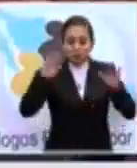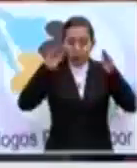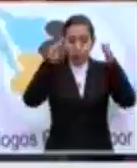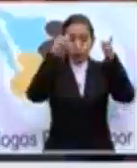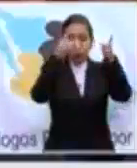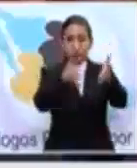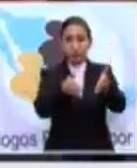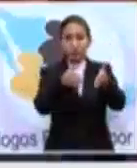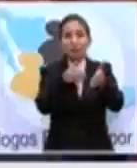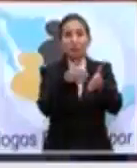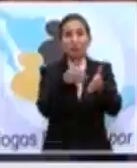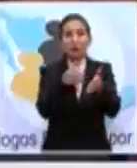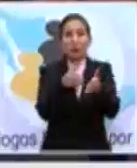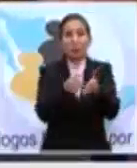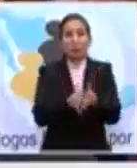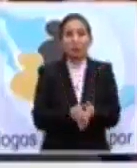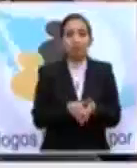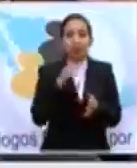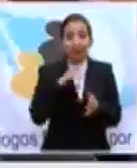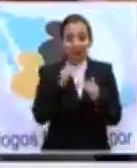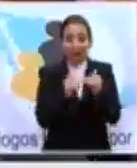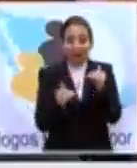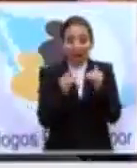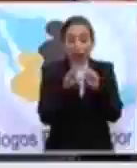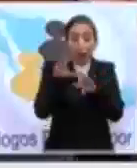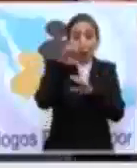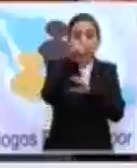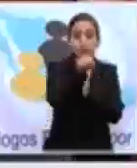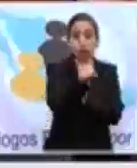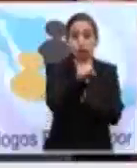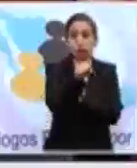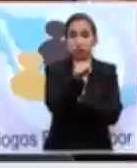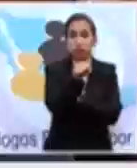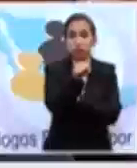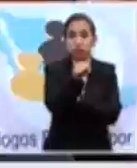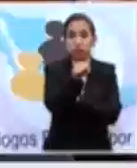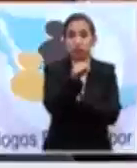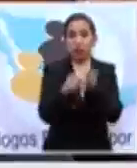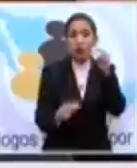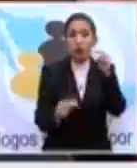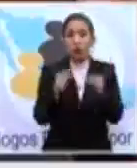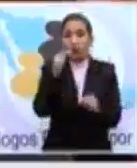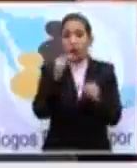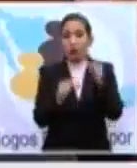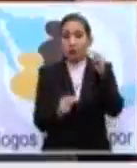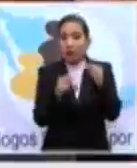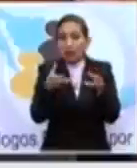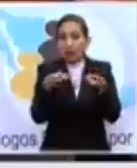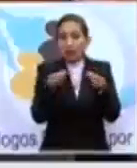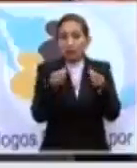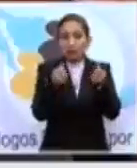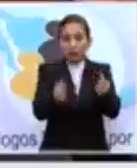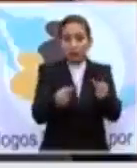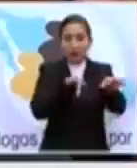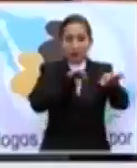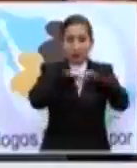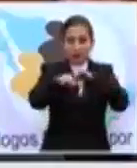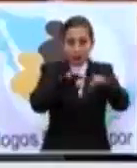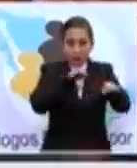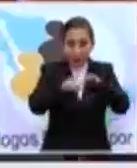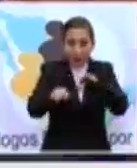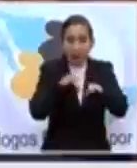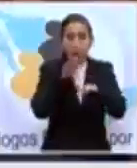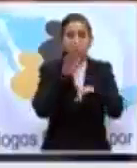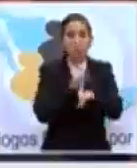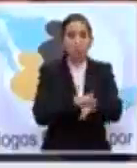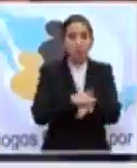focalizados y adaptados a alcanzar los niveles de calidad en el trabajo y